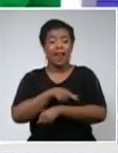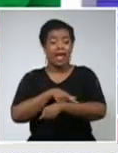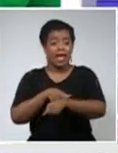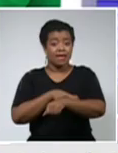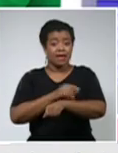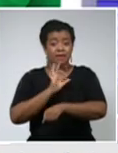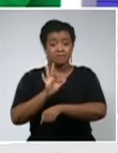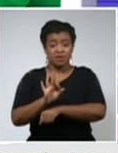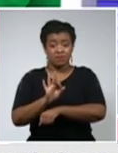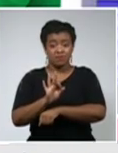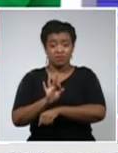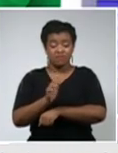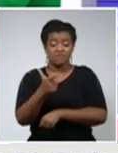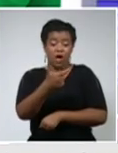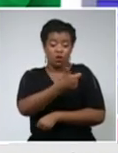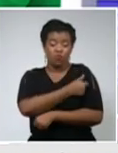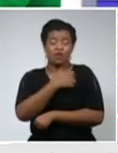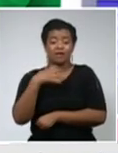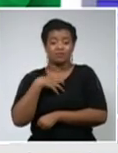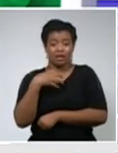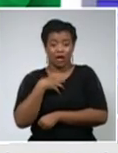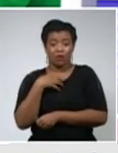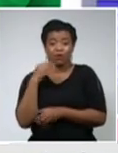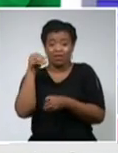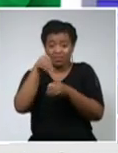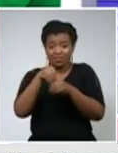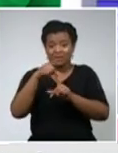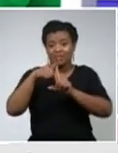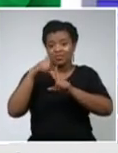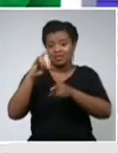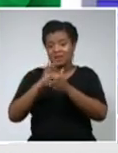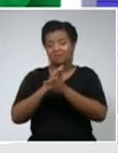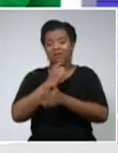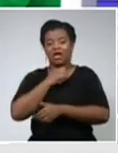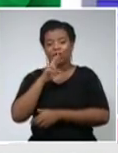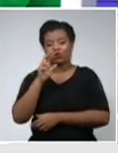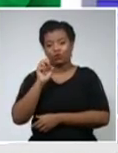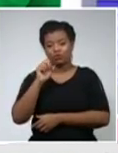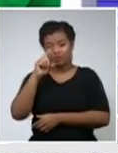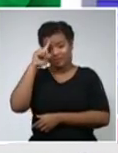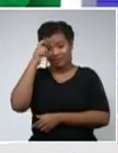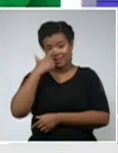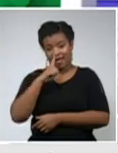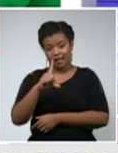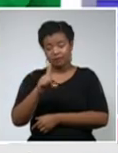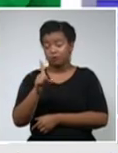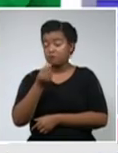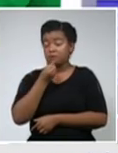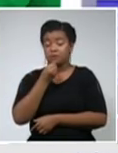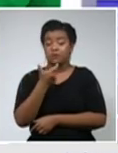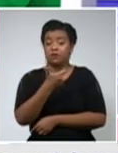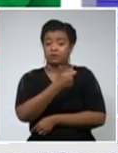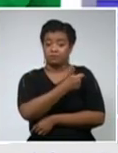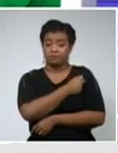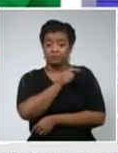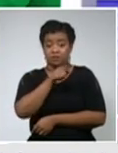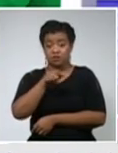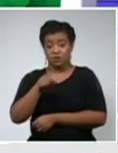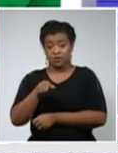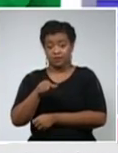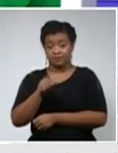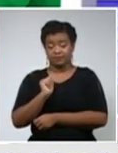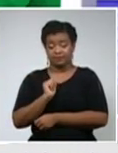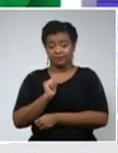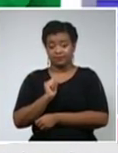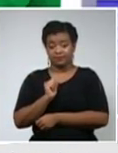está el timerosal. Y por lo tanto no se puede poner en ese sentido. Eso es una prueba